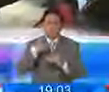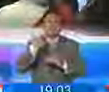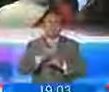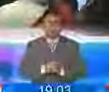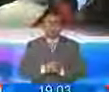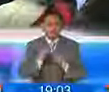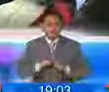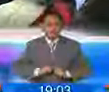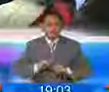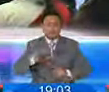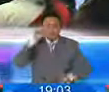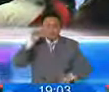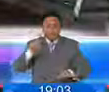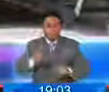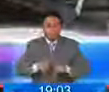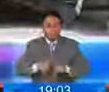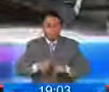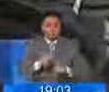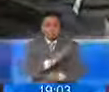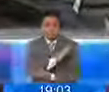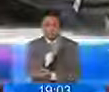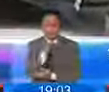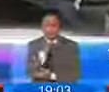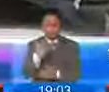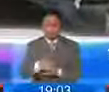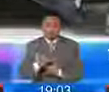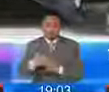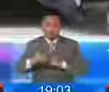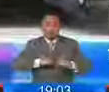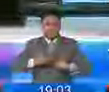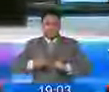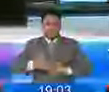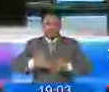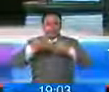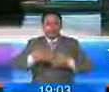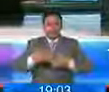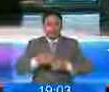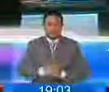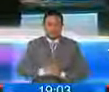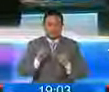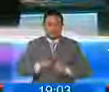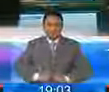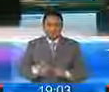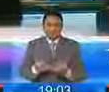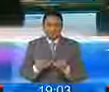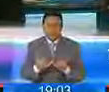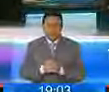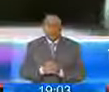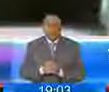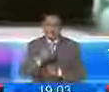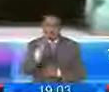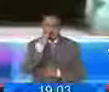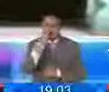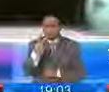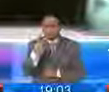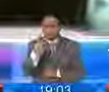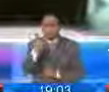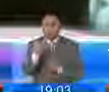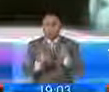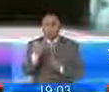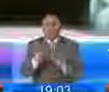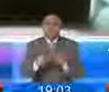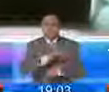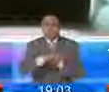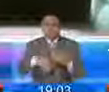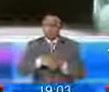la coherencia, por la lealtad, por el trabajo cumplido y por poder mirar de frente siempre y a los ojos a nuestra